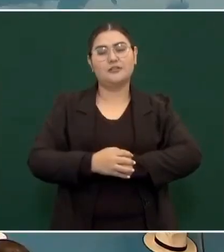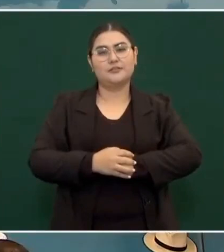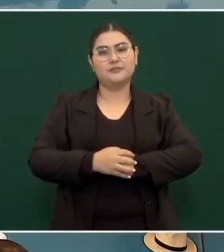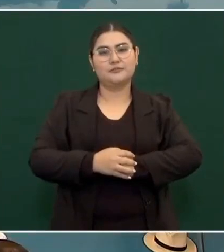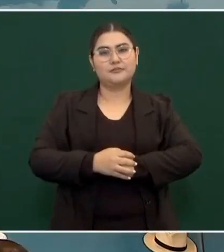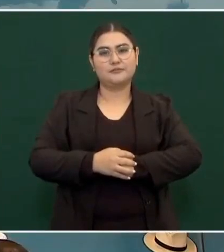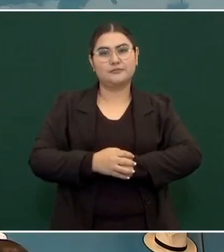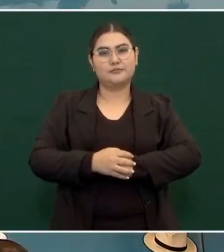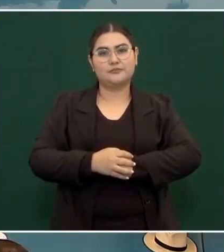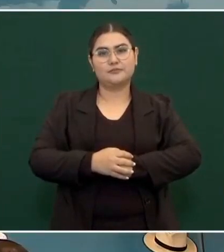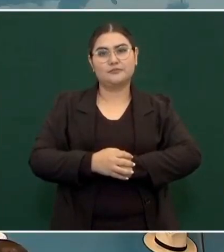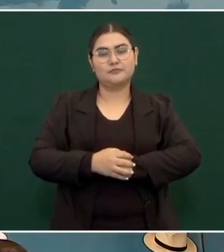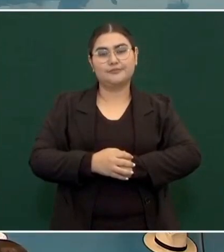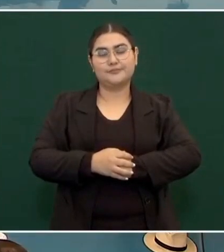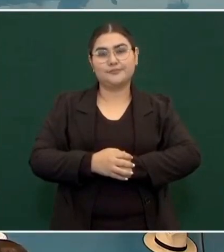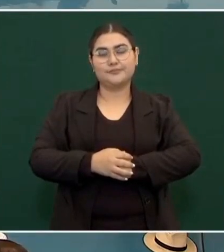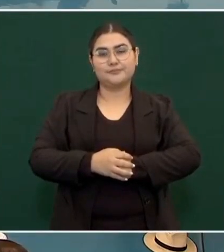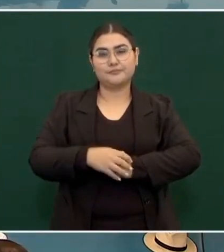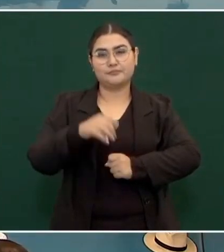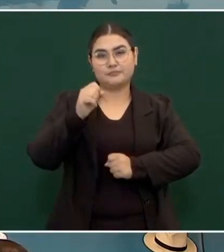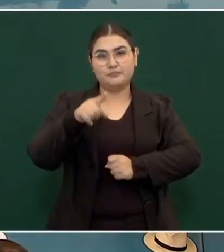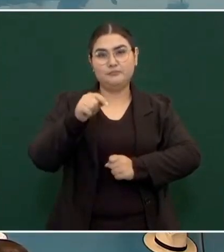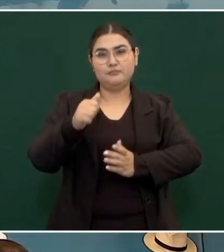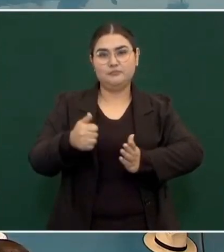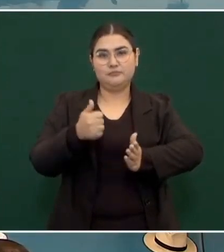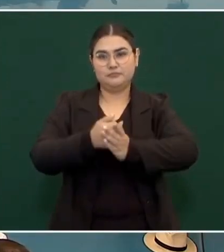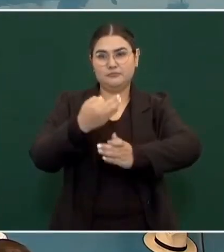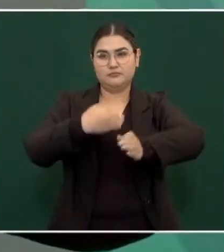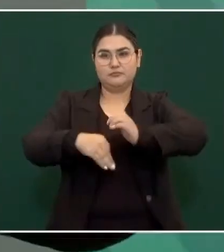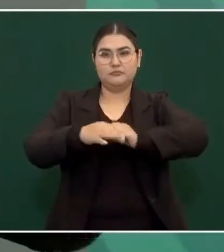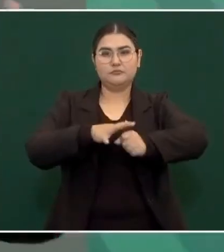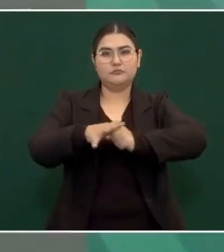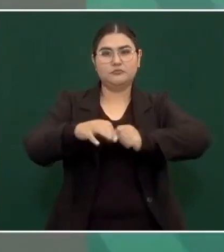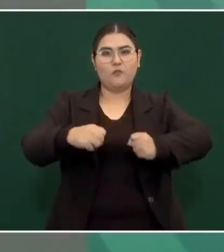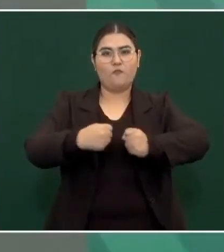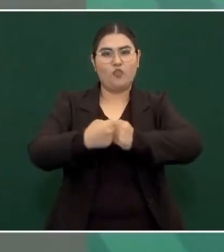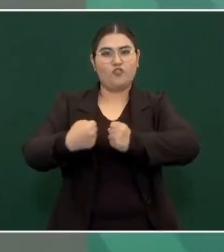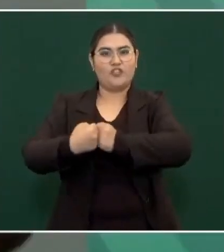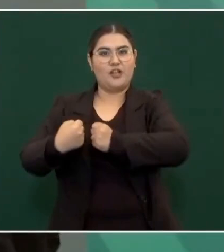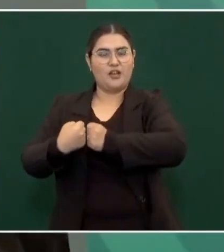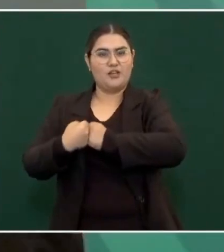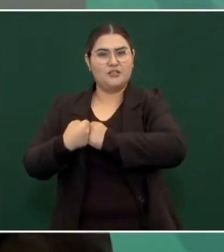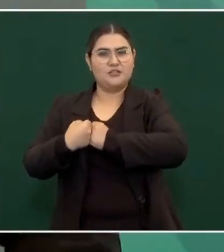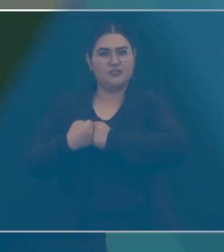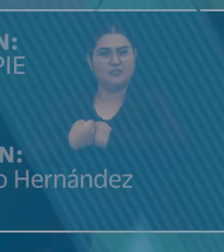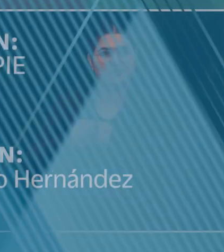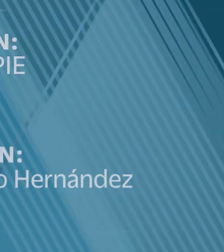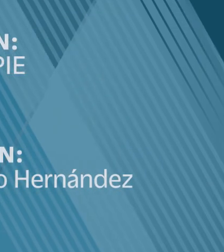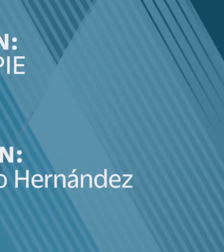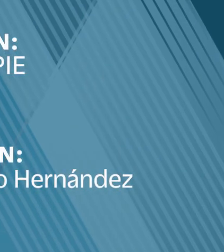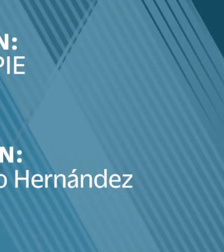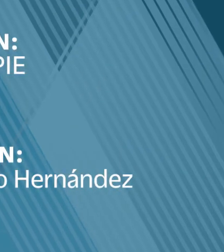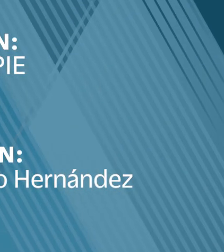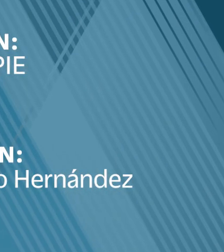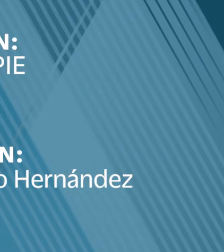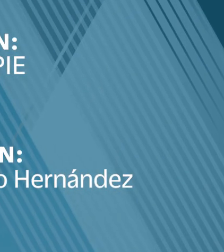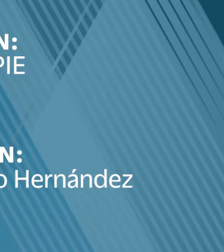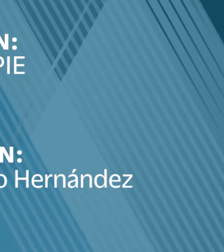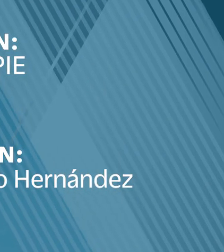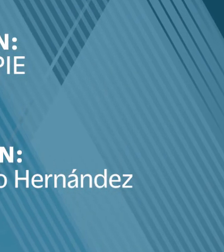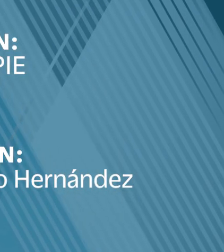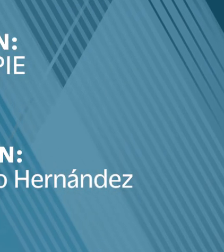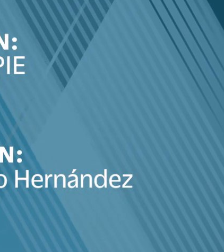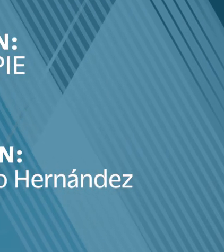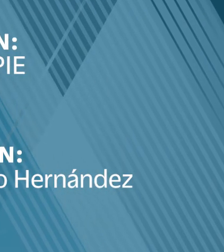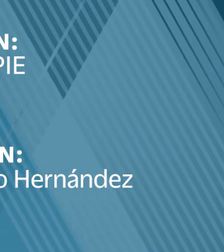y en la ciudad de fronterizas que el precio es menor que